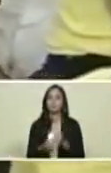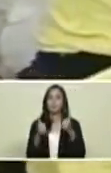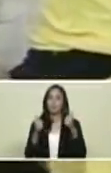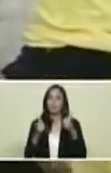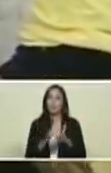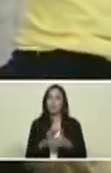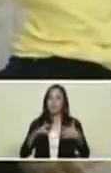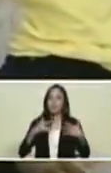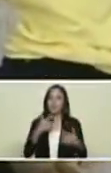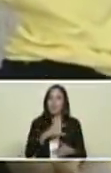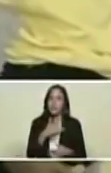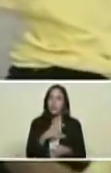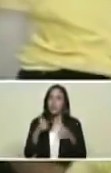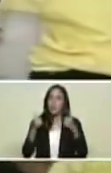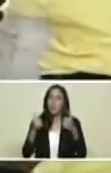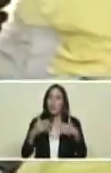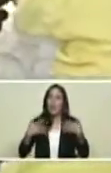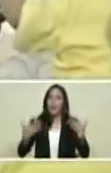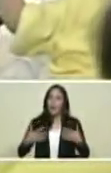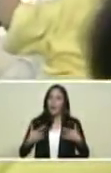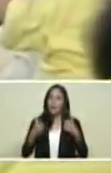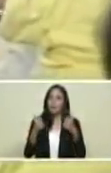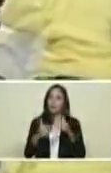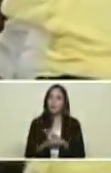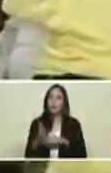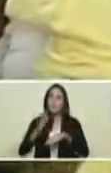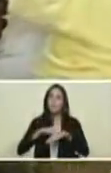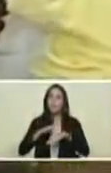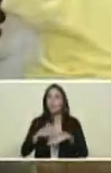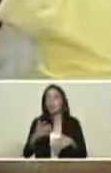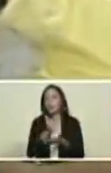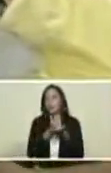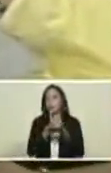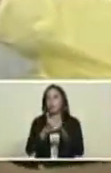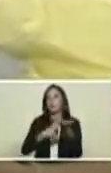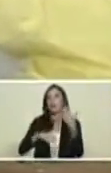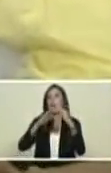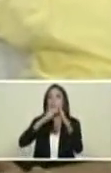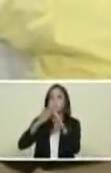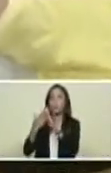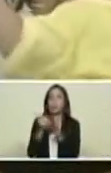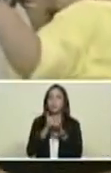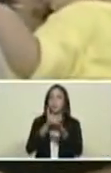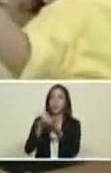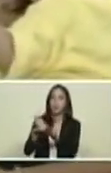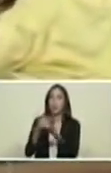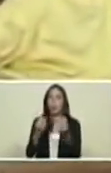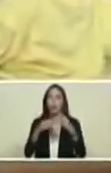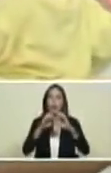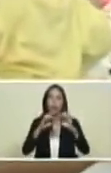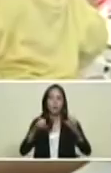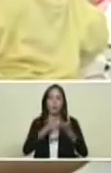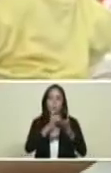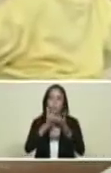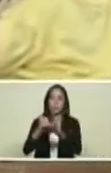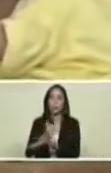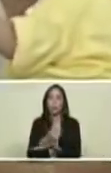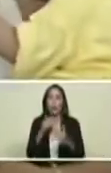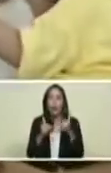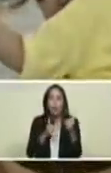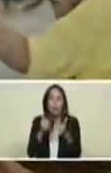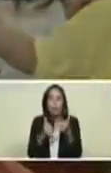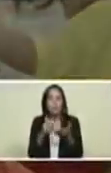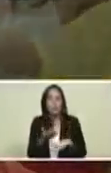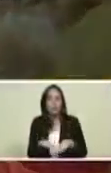Nos sentimos satisfechas porque de verdad que podemos ayudar a la comunidad en la parte educativa, pues con los más